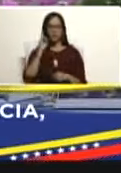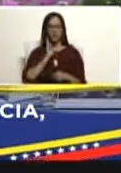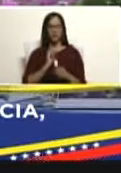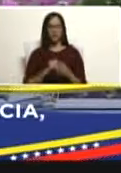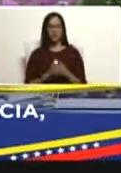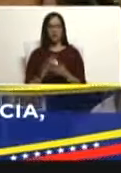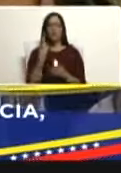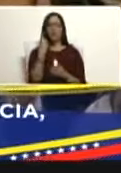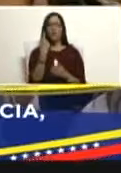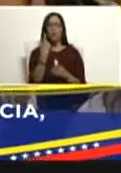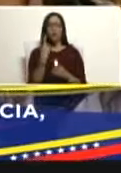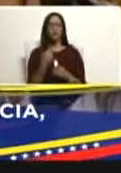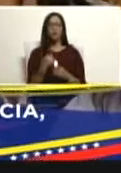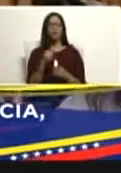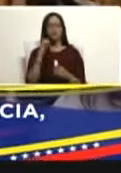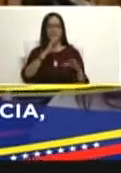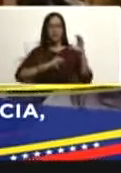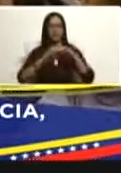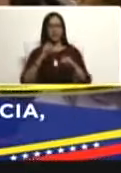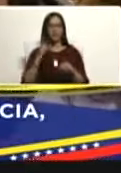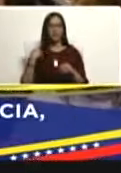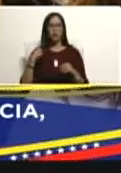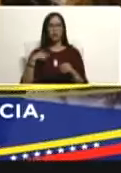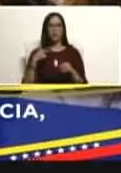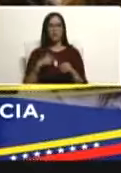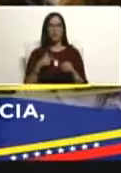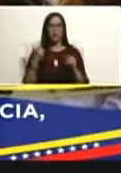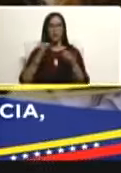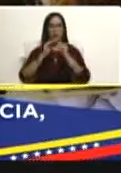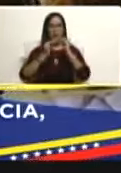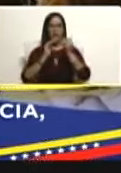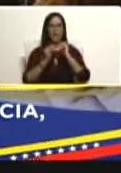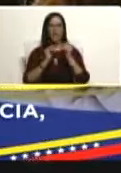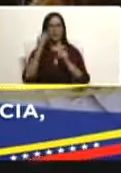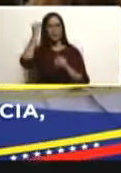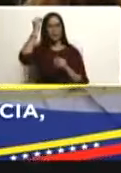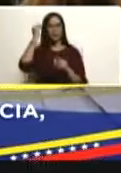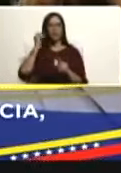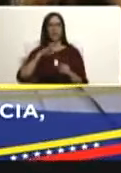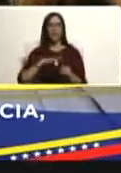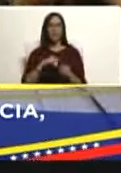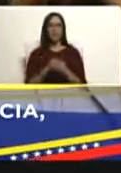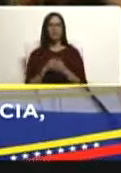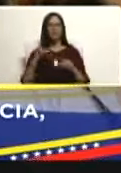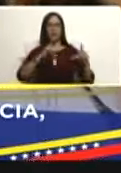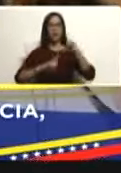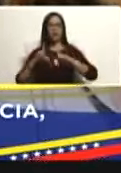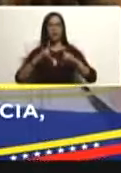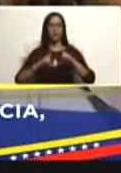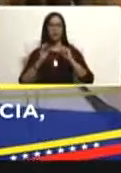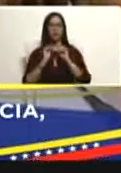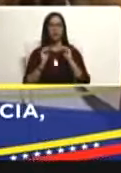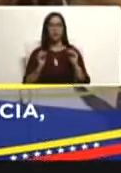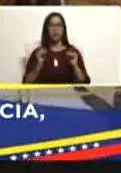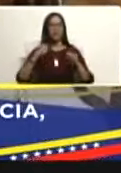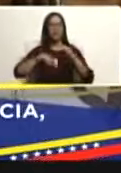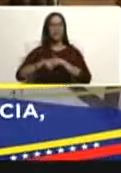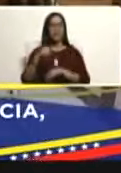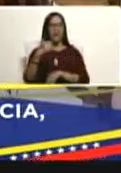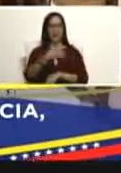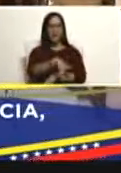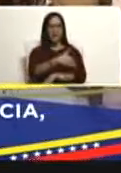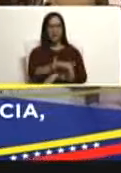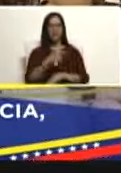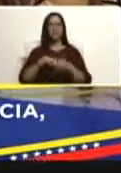No hay un científico venezolano que no tenga un criterio ético. Están en sus laboratorios y la convocatoria de hoy es salir a la calle,